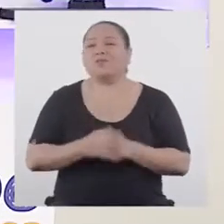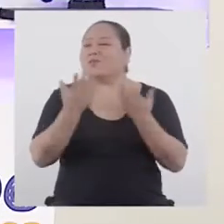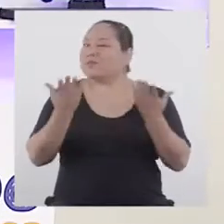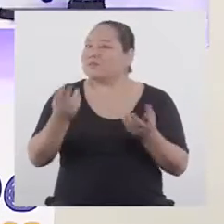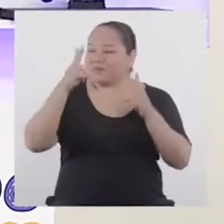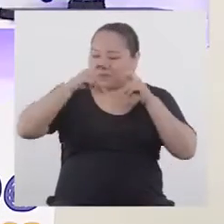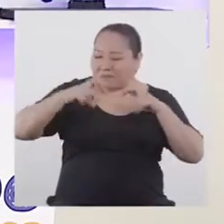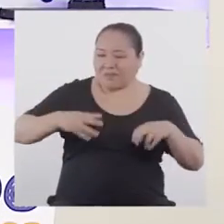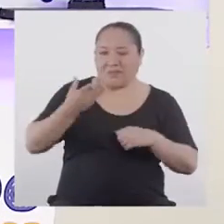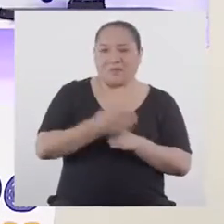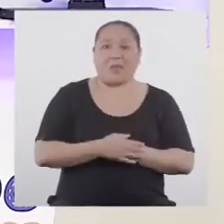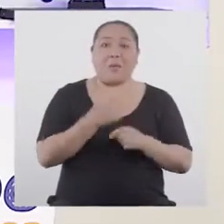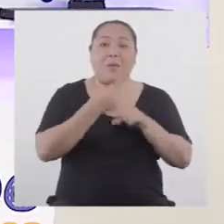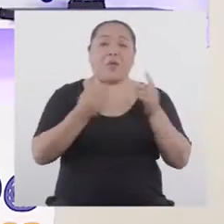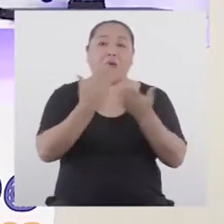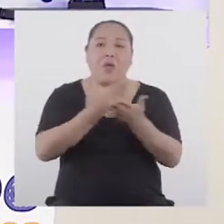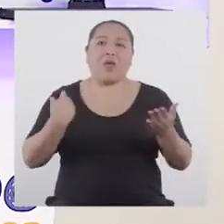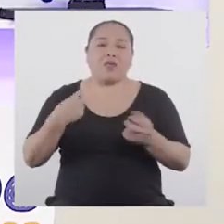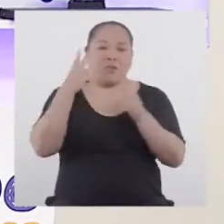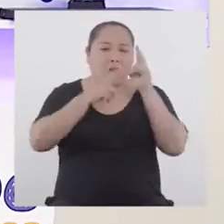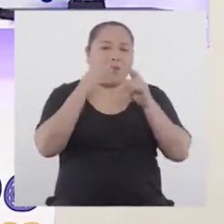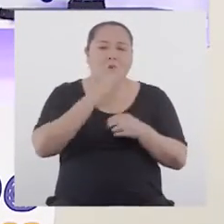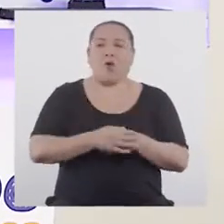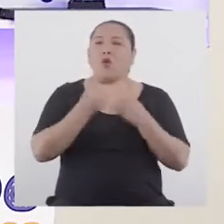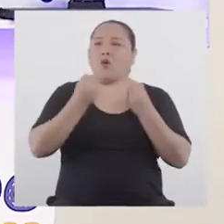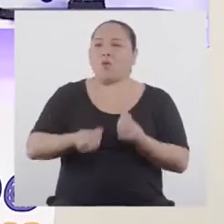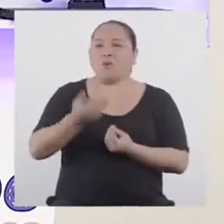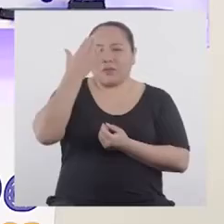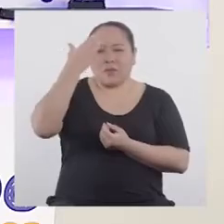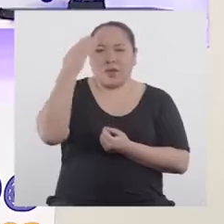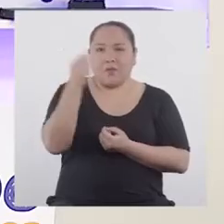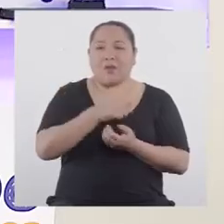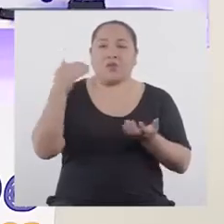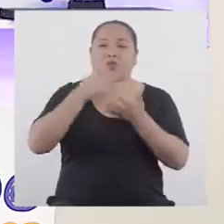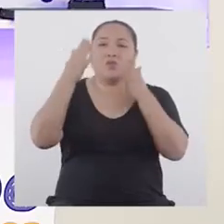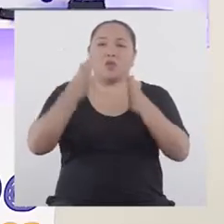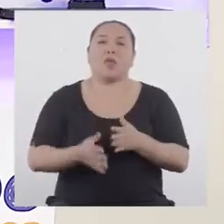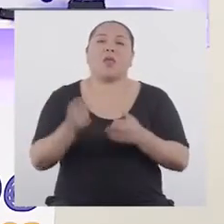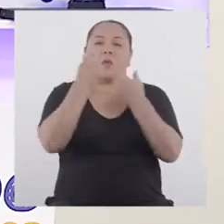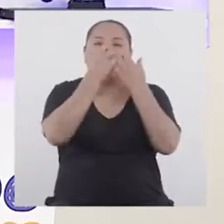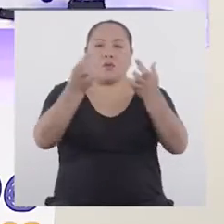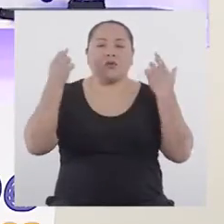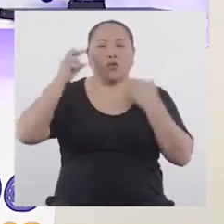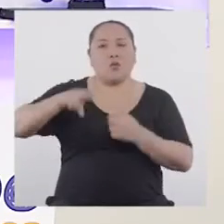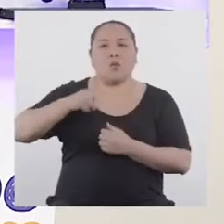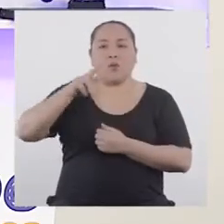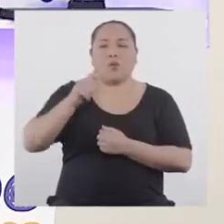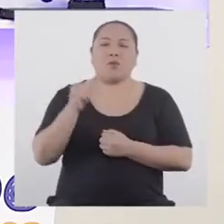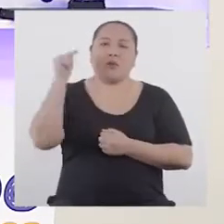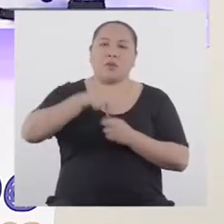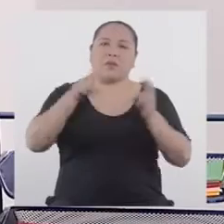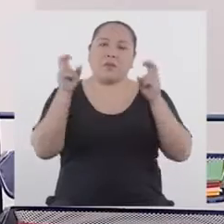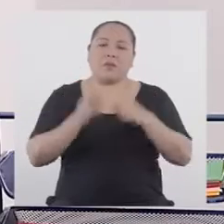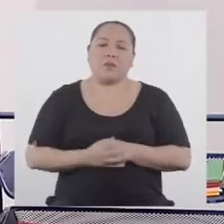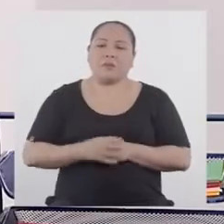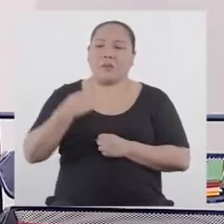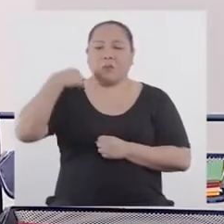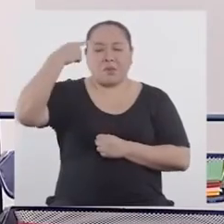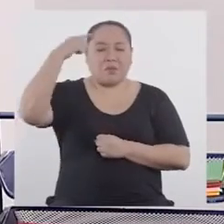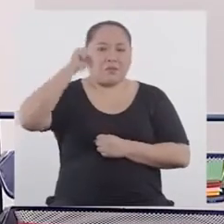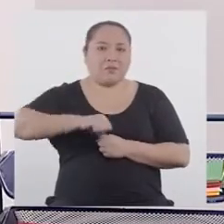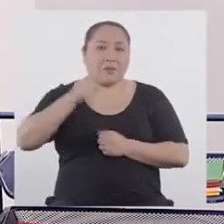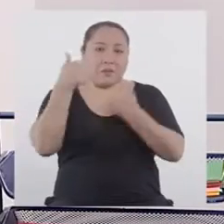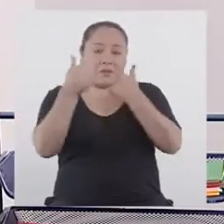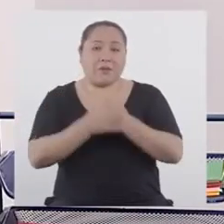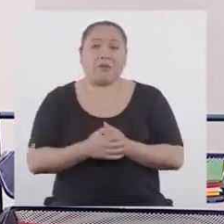Bueno, averigüémoslo. Pero antes veamos qué tanto saben las y los estudiantes de la promo 2021 sobre este tema. Me